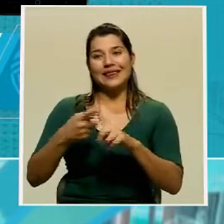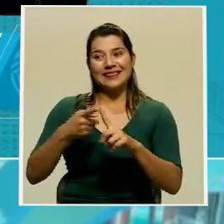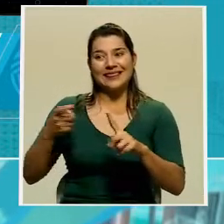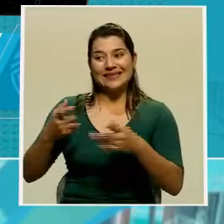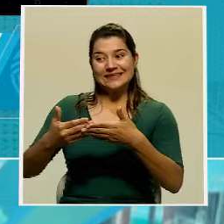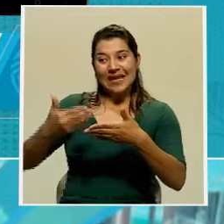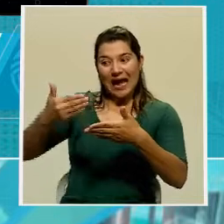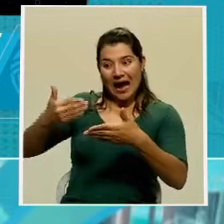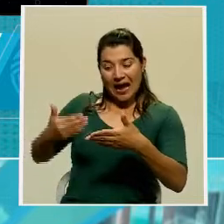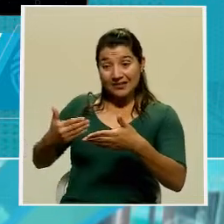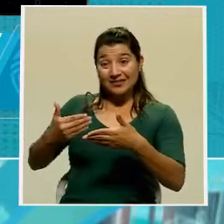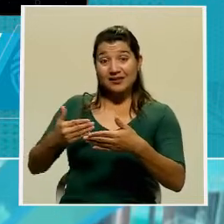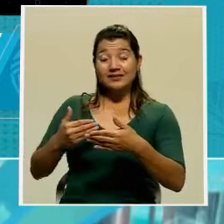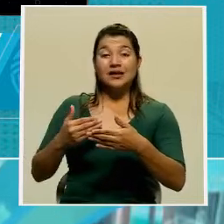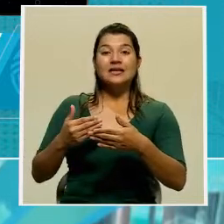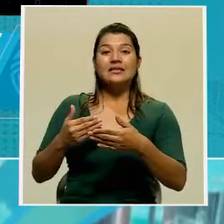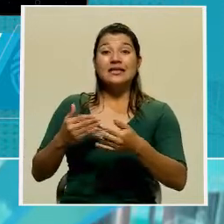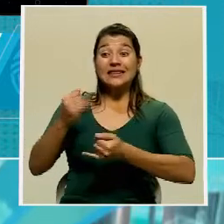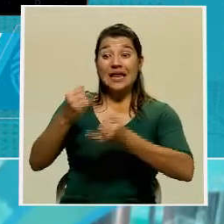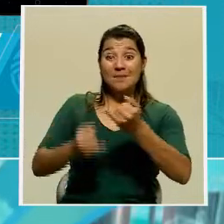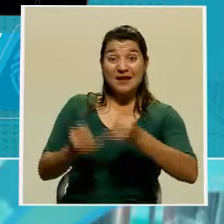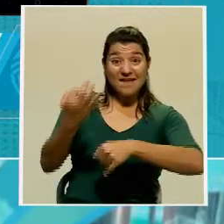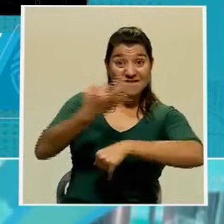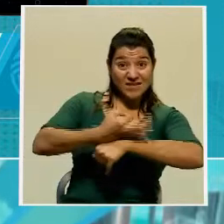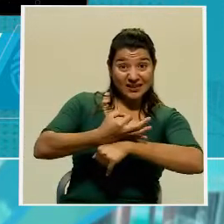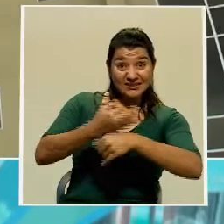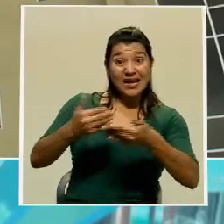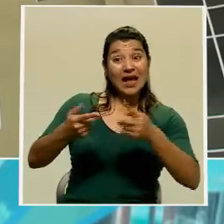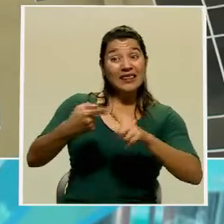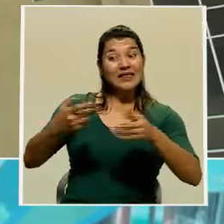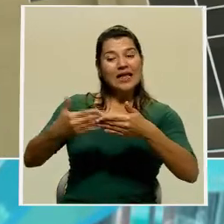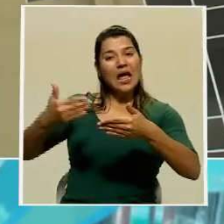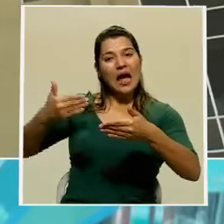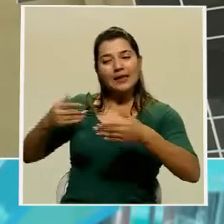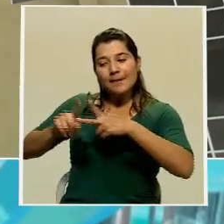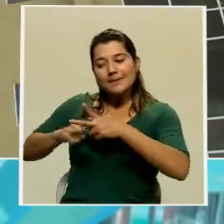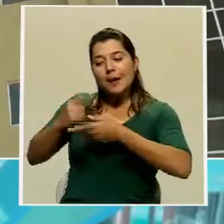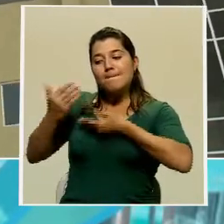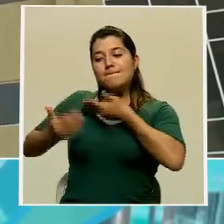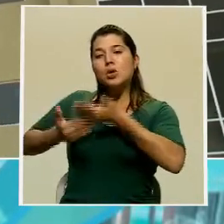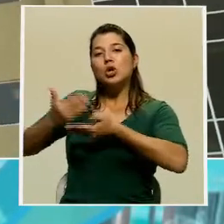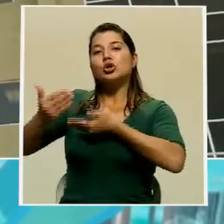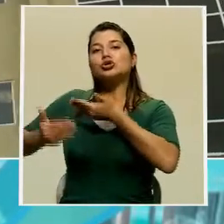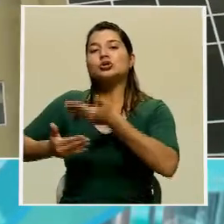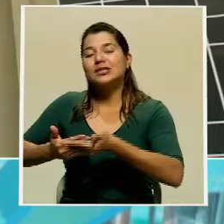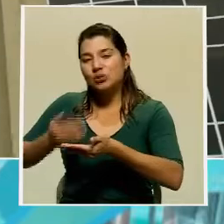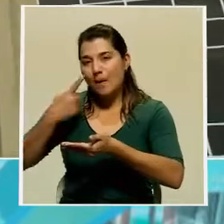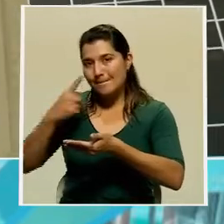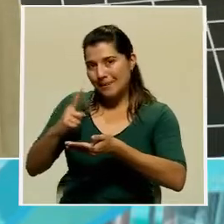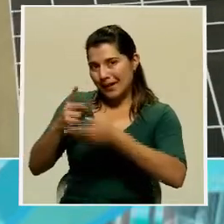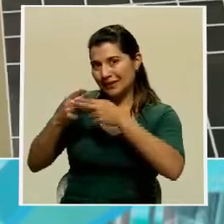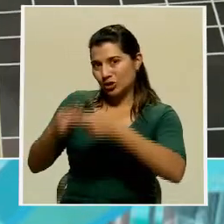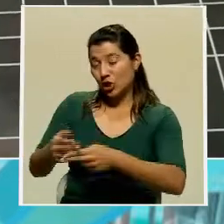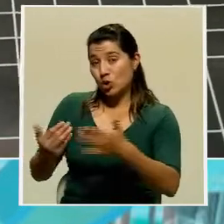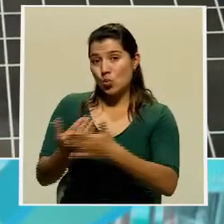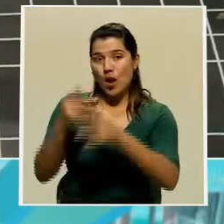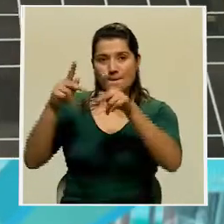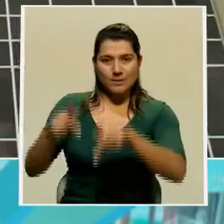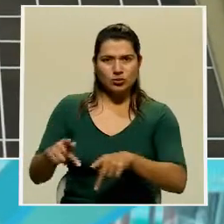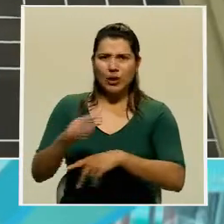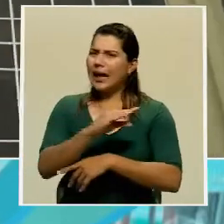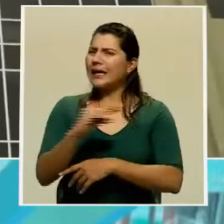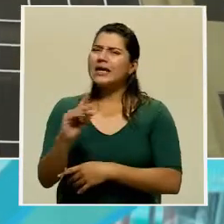hubiera ejecutado mediante un concurso interno y externo, abierto, transparente, y no hacer nombramientos interinos